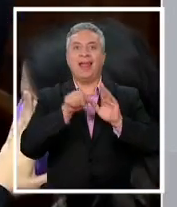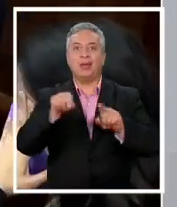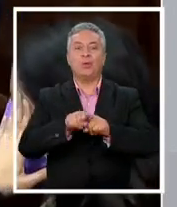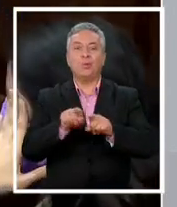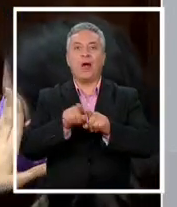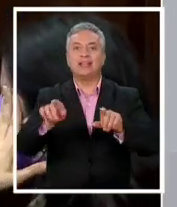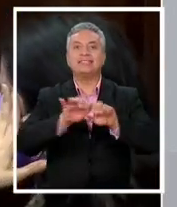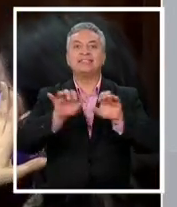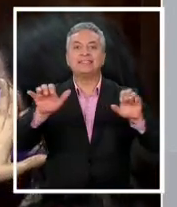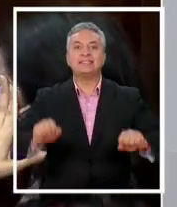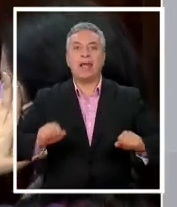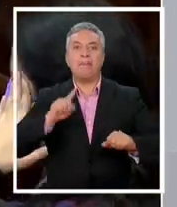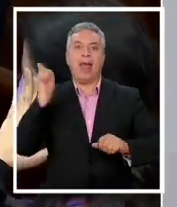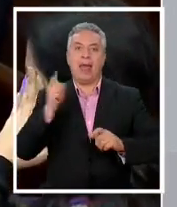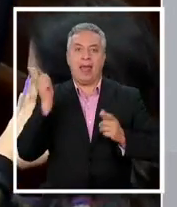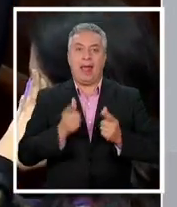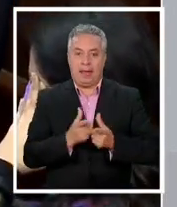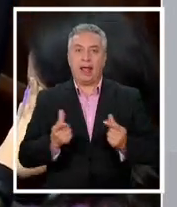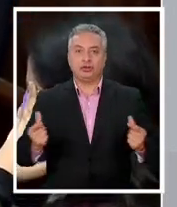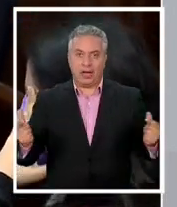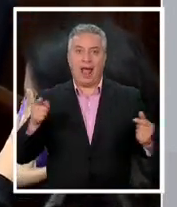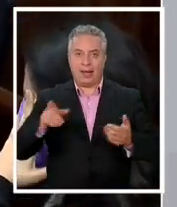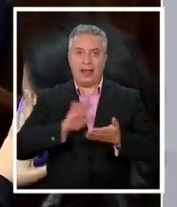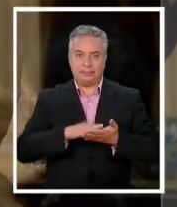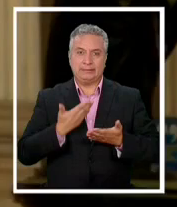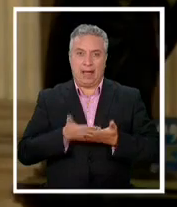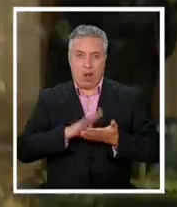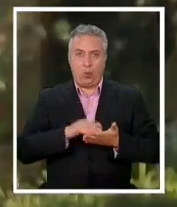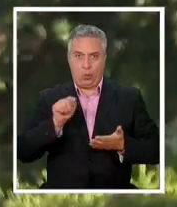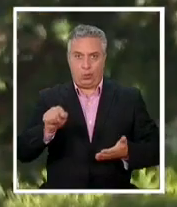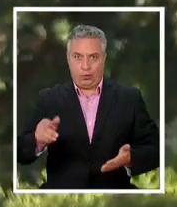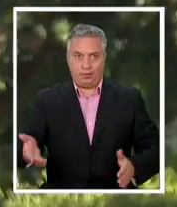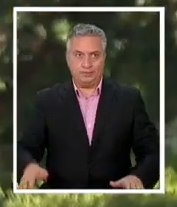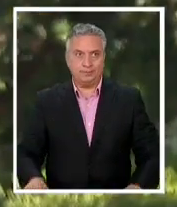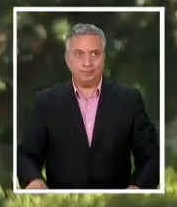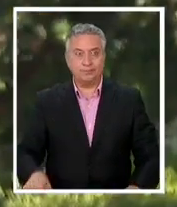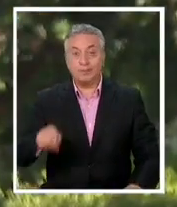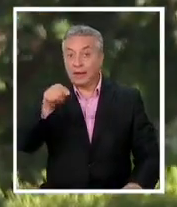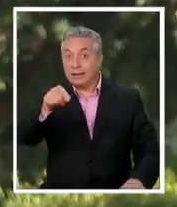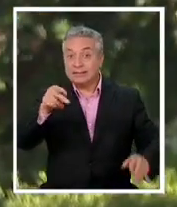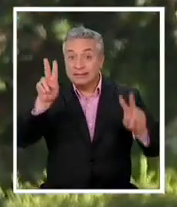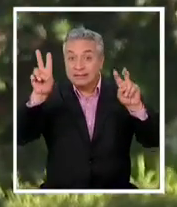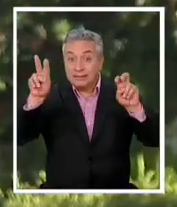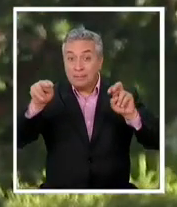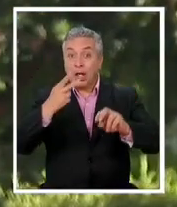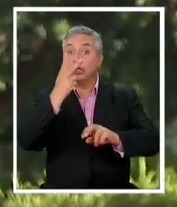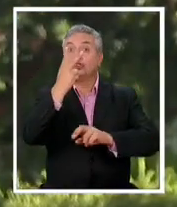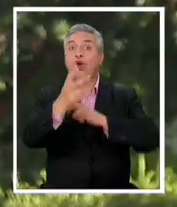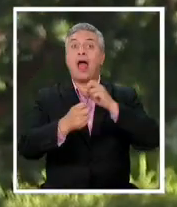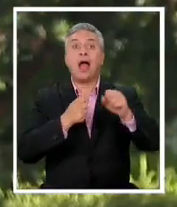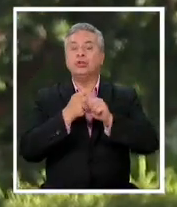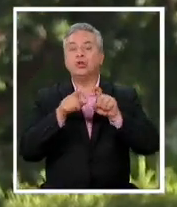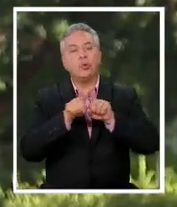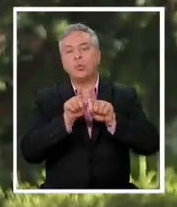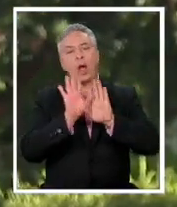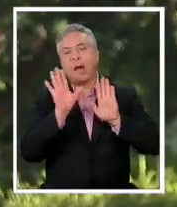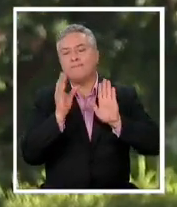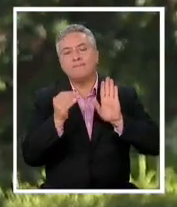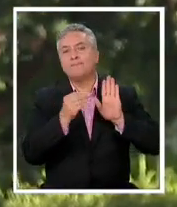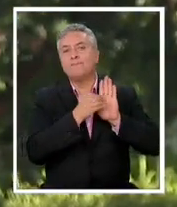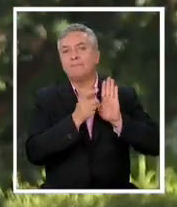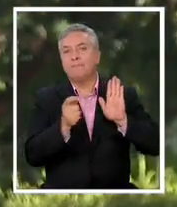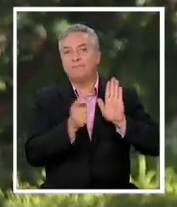Salud. Tenemos algunas declaraciones respecto a este tema. Revisemos. El tema de 2 años es una referencia. Los plazos